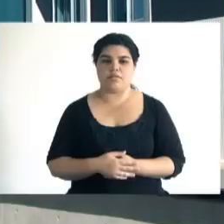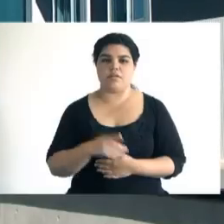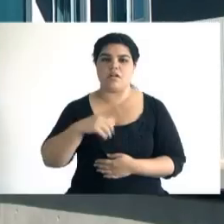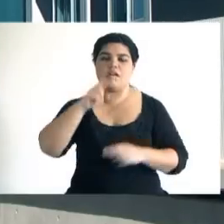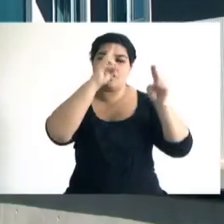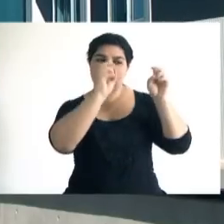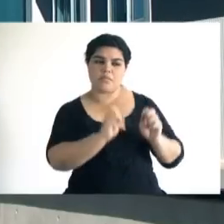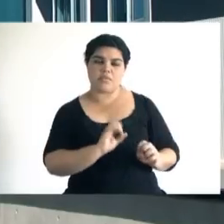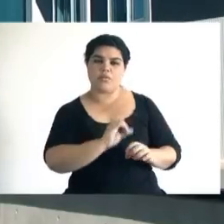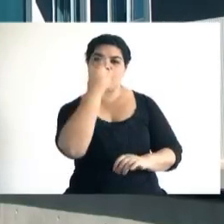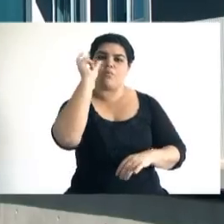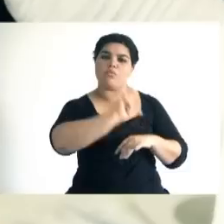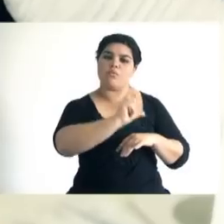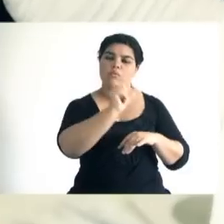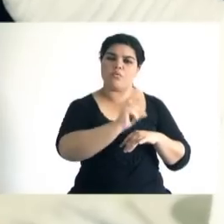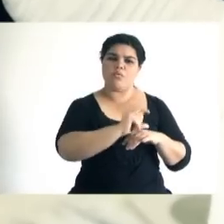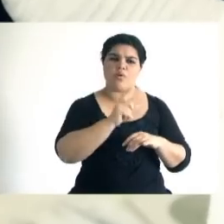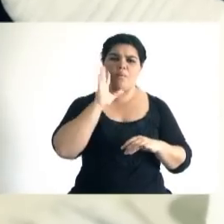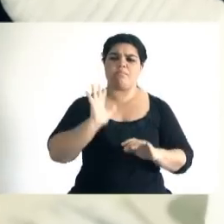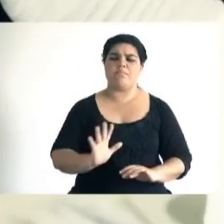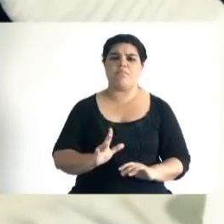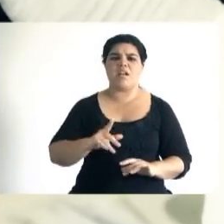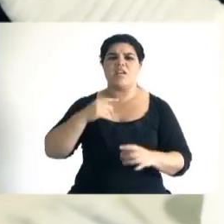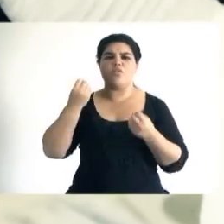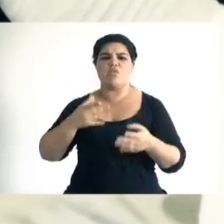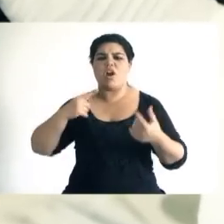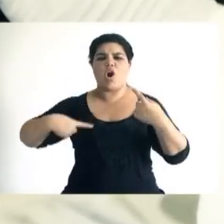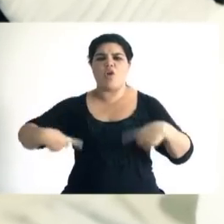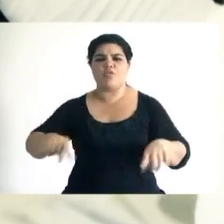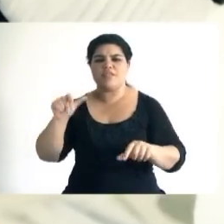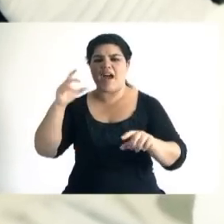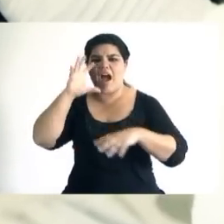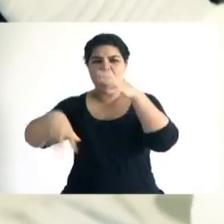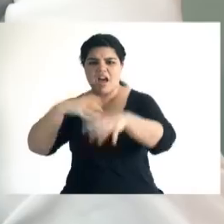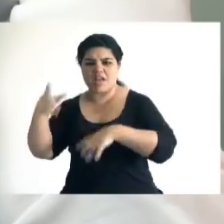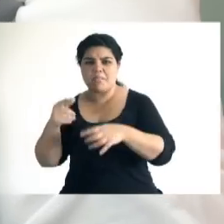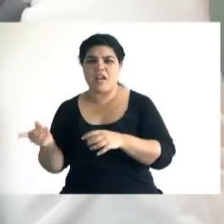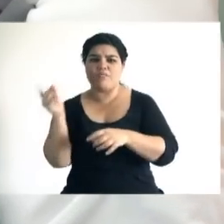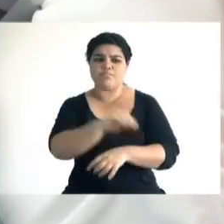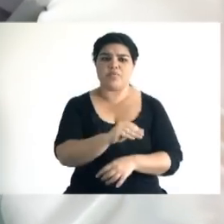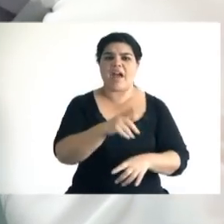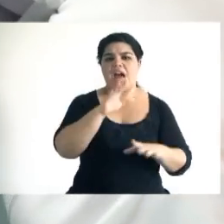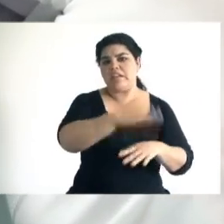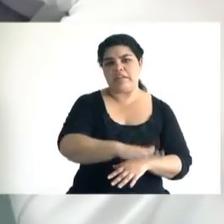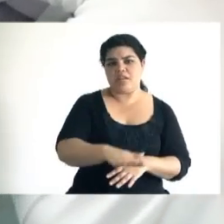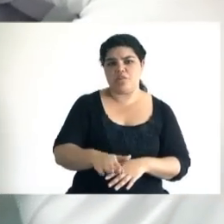Un investigador de la Uncuyo alerta por el uso de productos veterinarios para la pediculosis en niños.